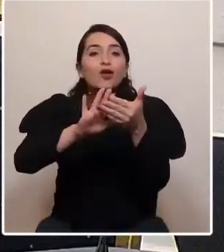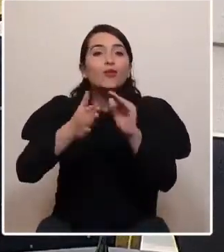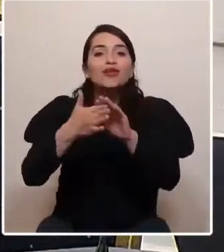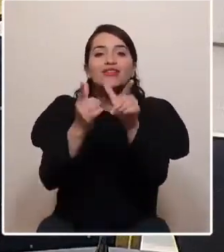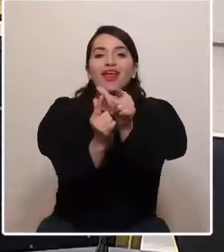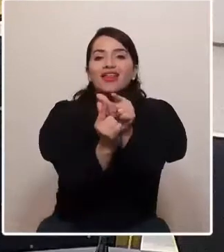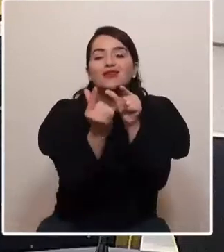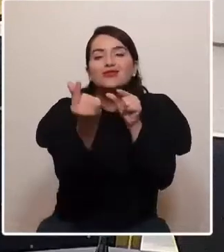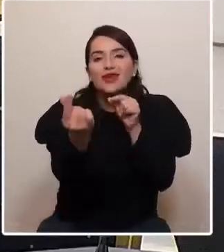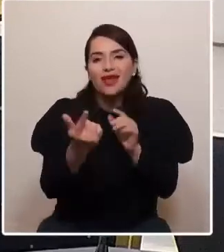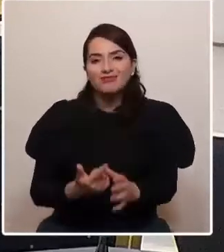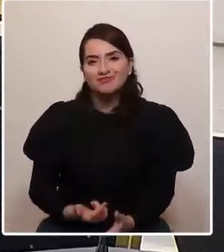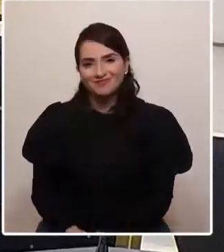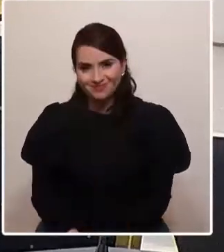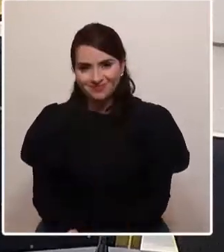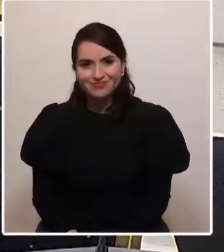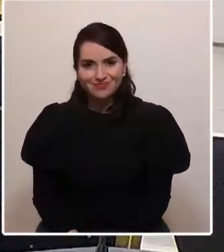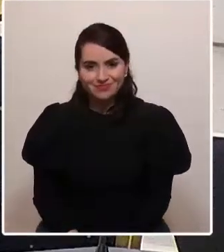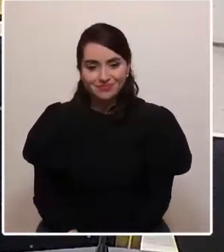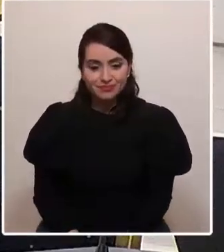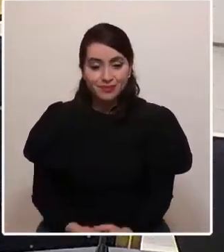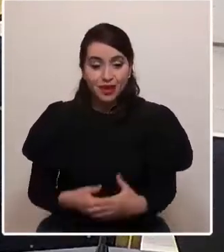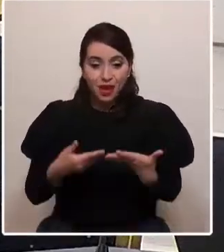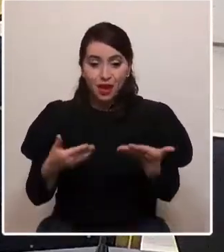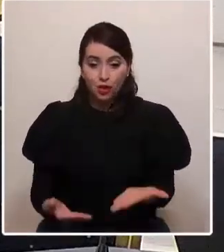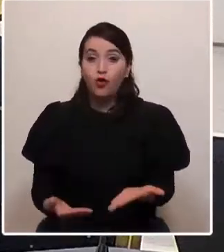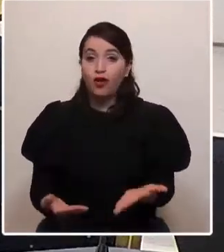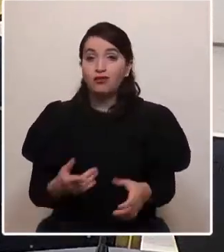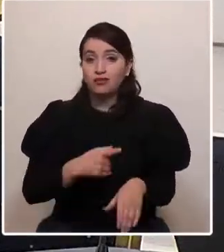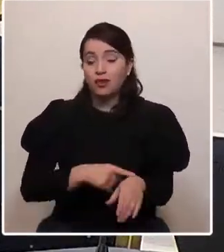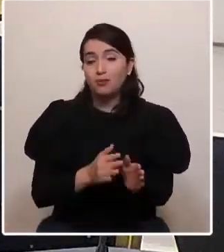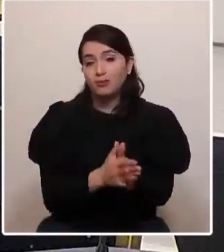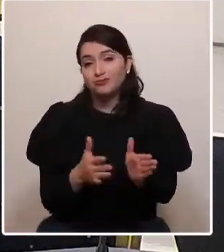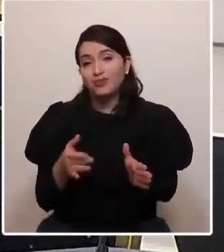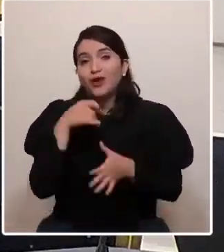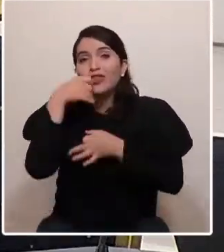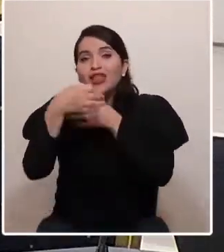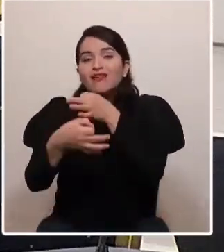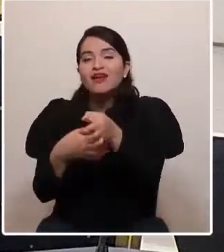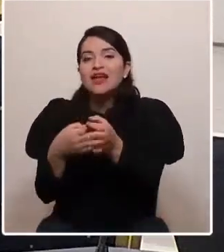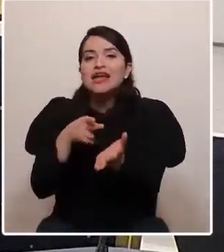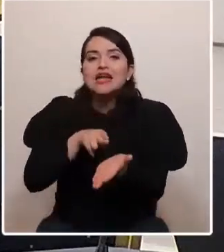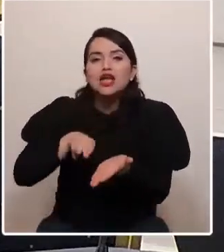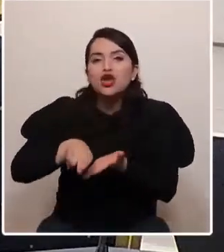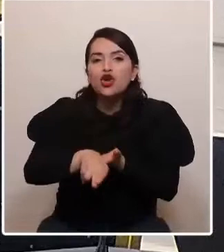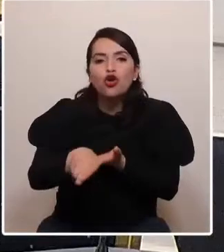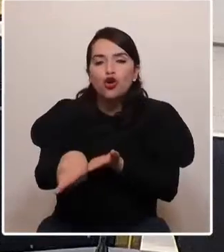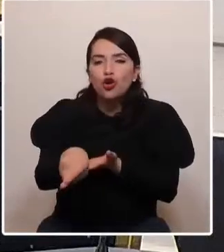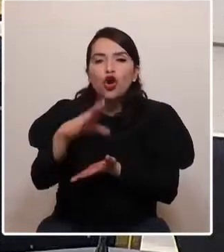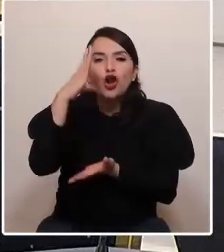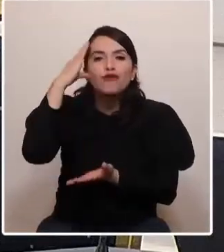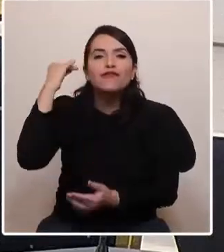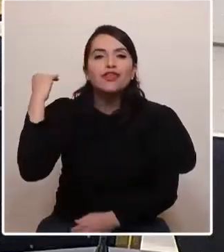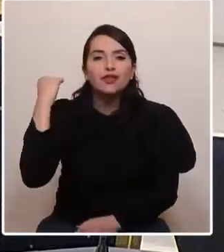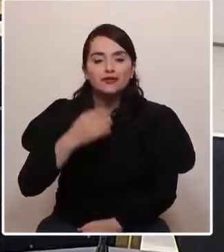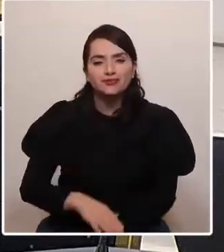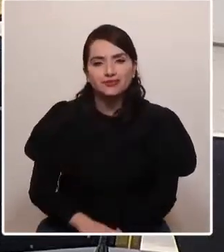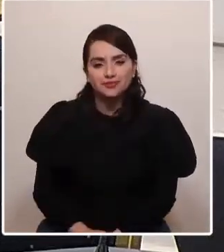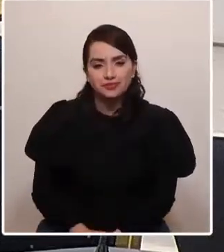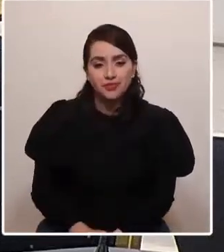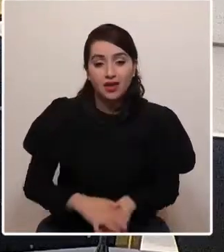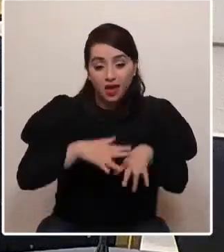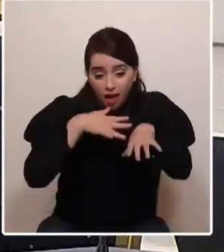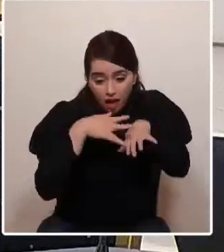nacional. En tiempos pretéritos se contaba del río Estigia, el río del olvido. Por estas